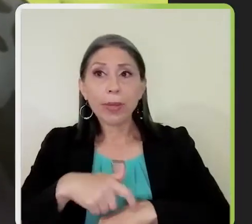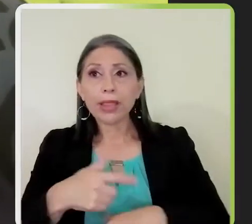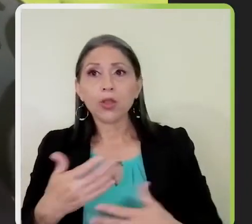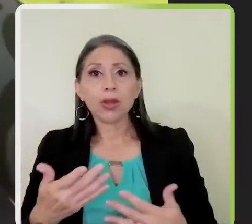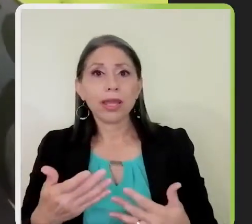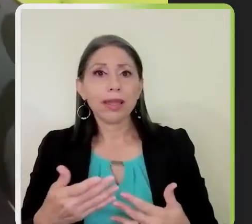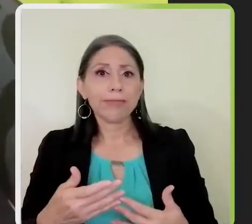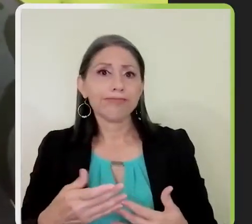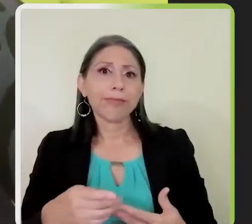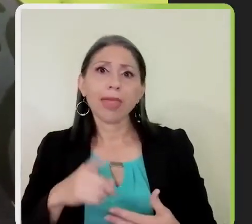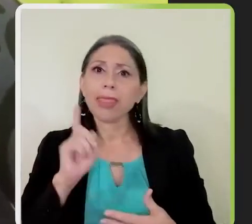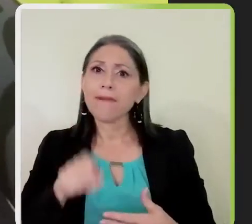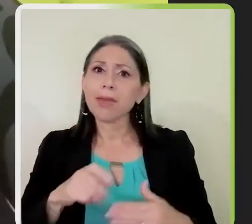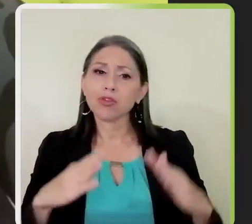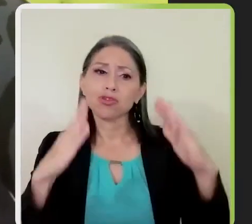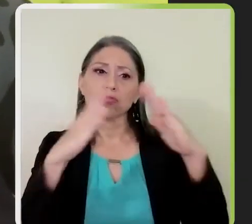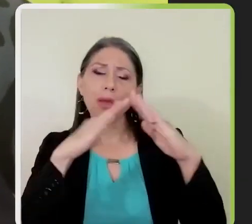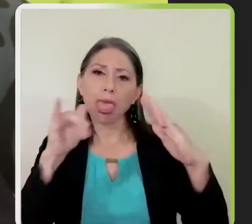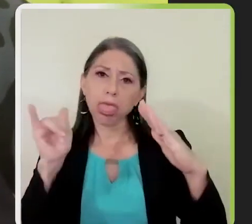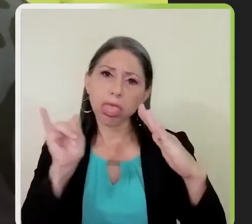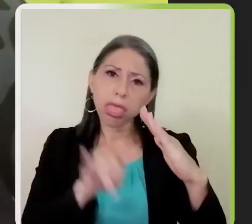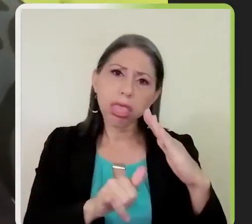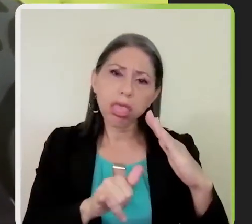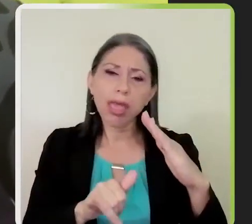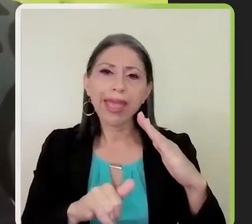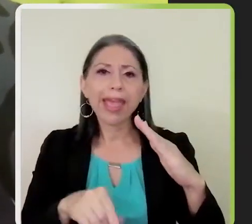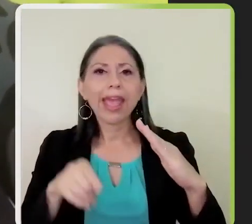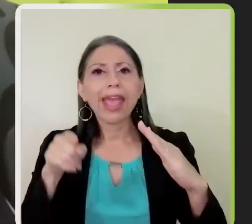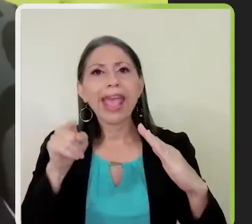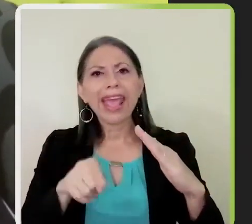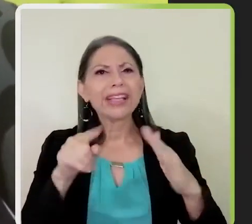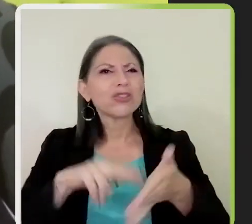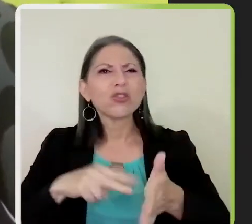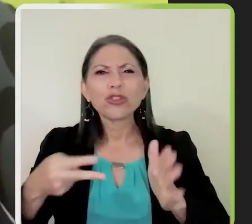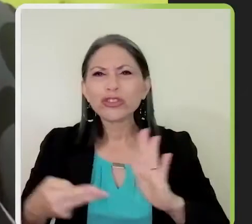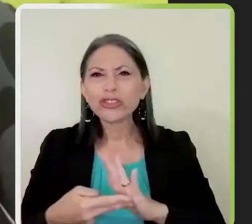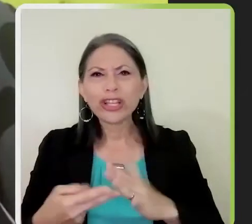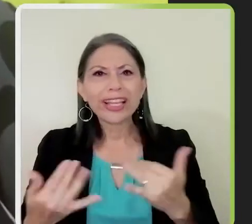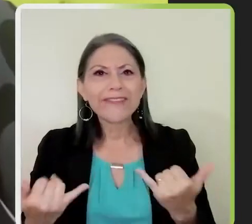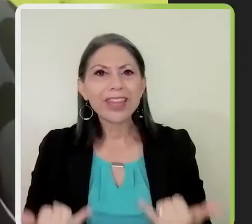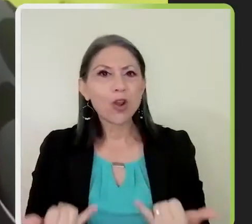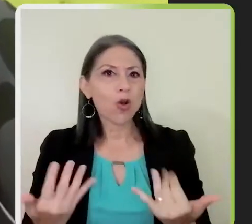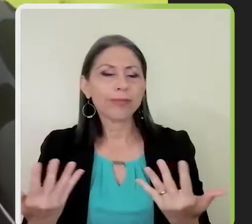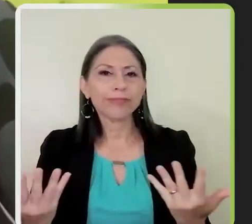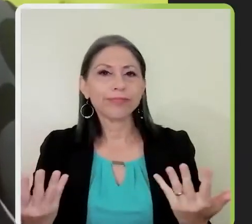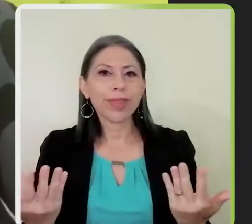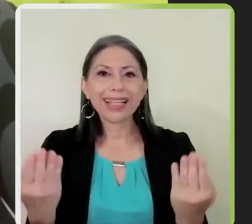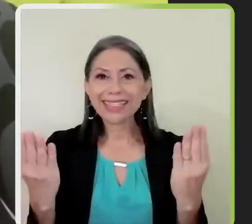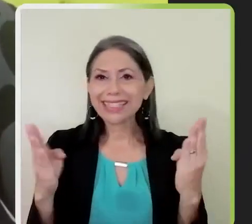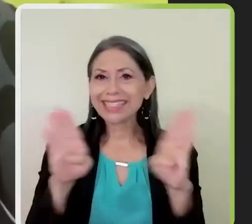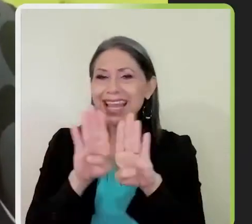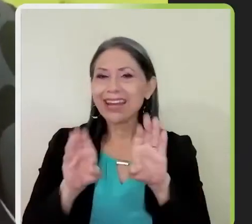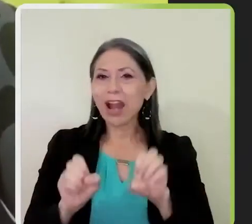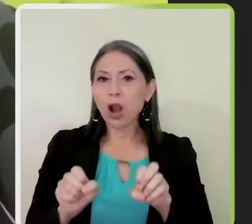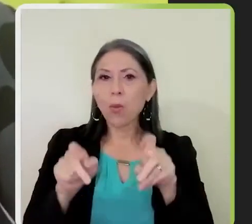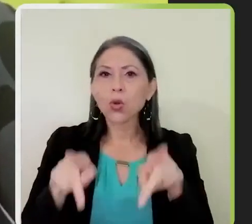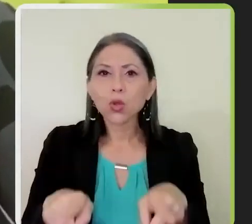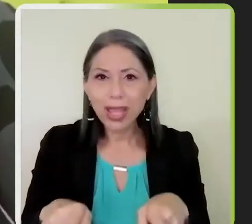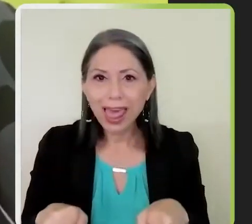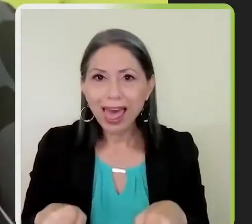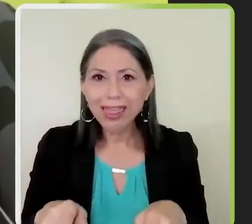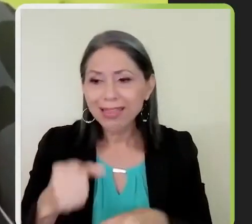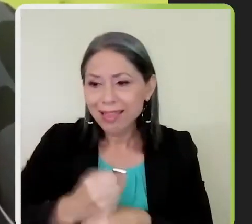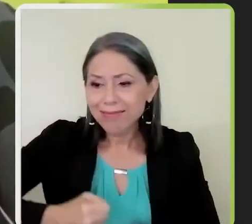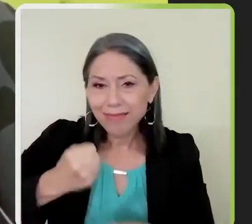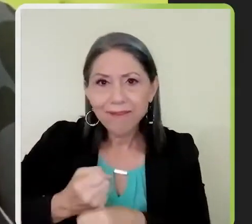que quedarnos confinados, eso lo que significó de inmediato fue un cierre a la oportunidad de obtener